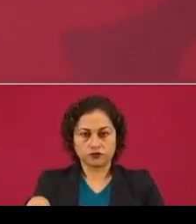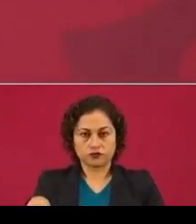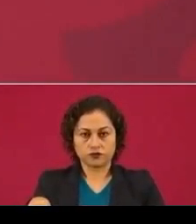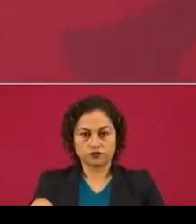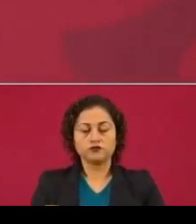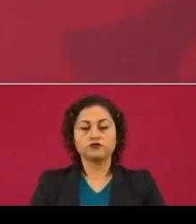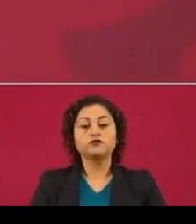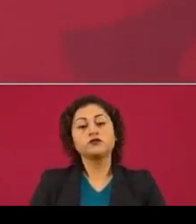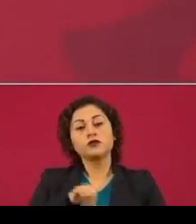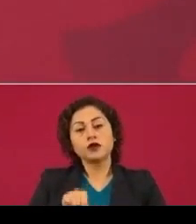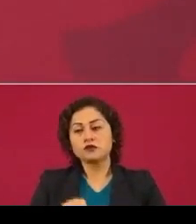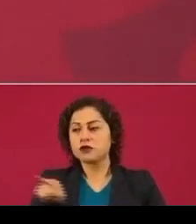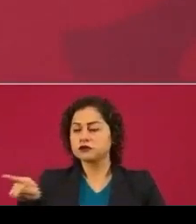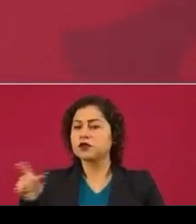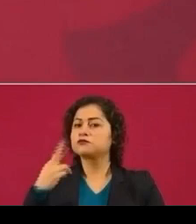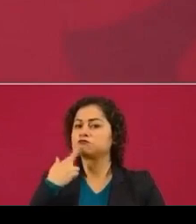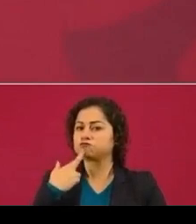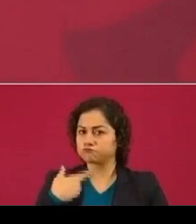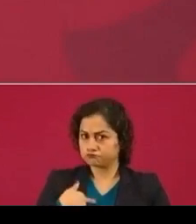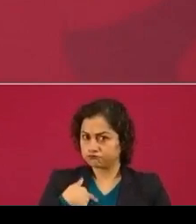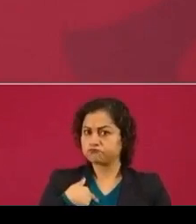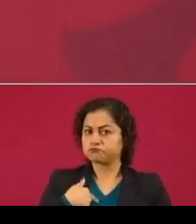Él me respondió ayer